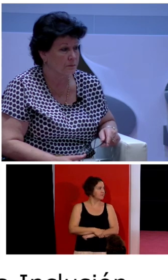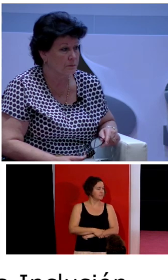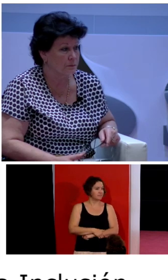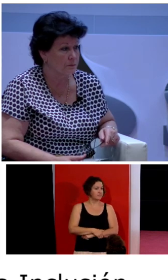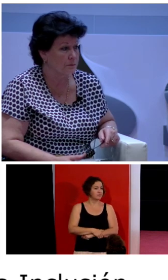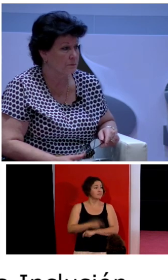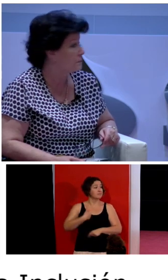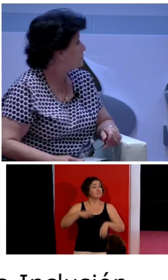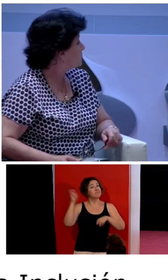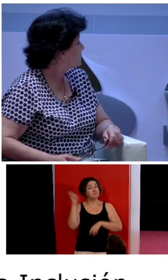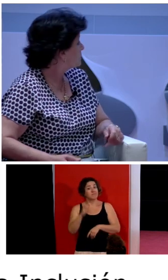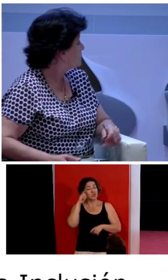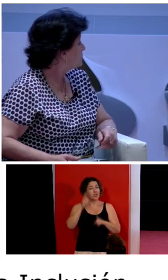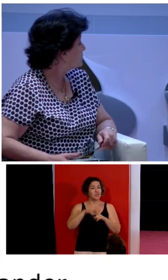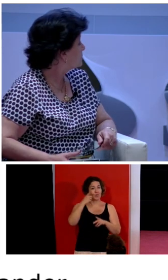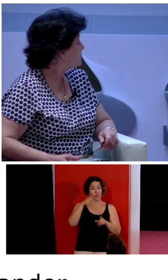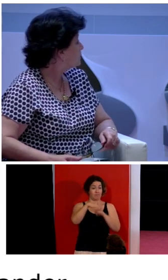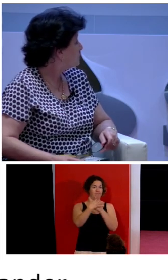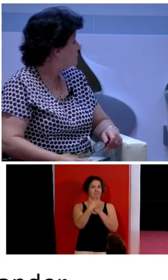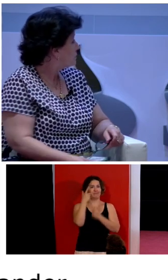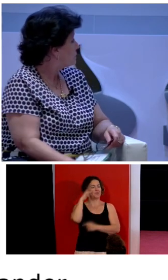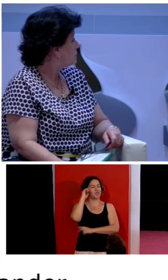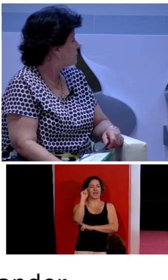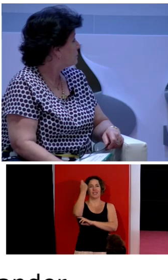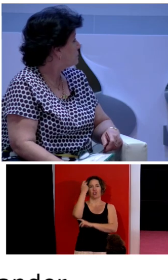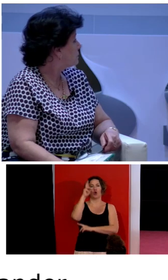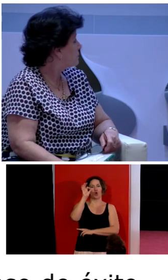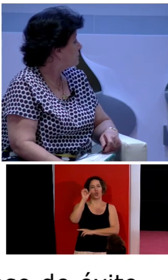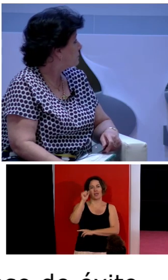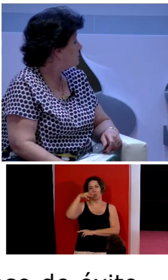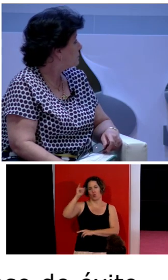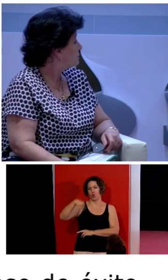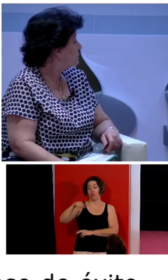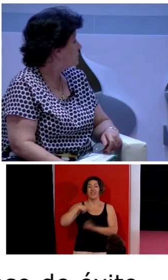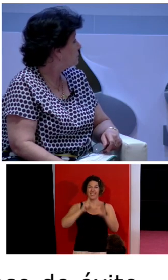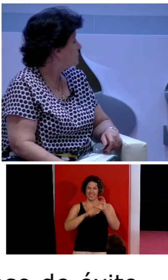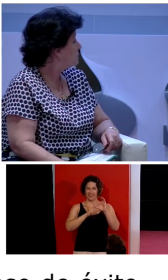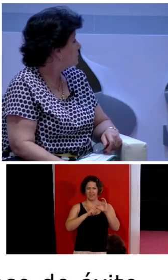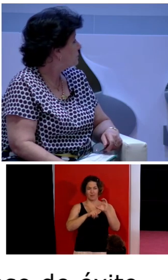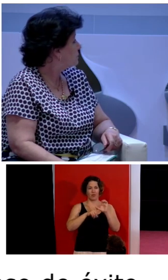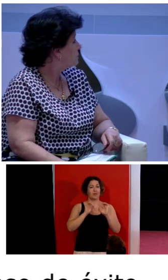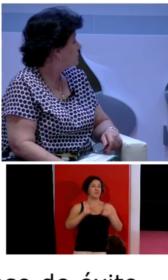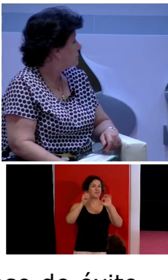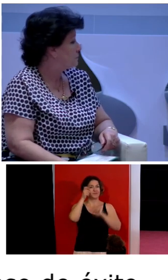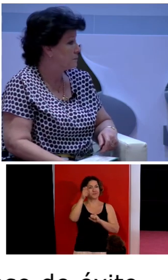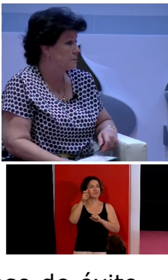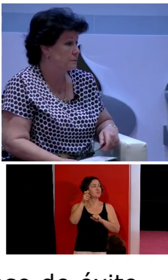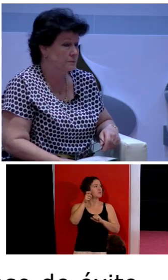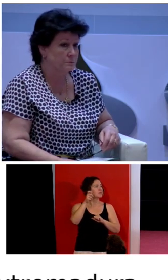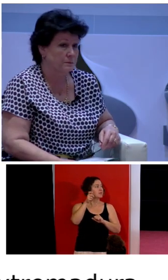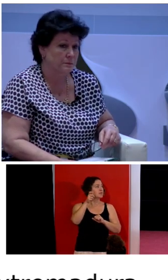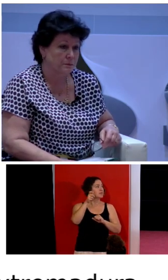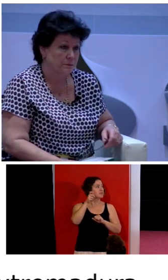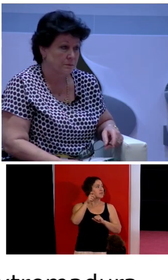Estamos aquí para hablaros de un caso de éxito, el de Rosa Muñoz, quien desde Extremadura, más concretamente desde la localidad